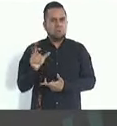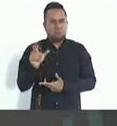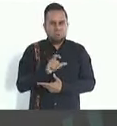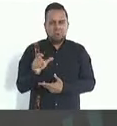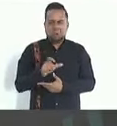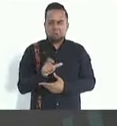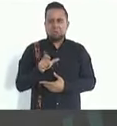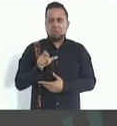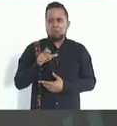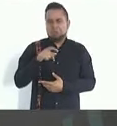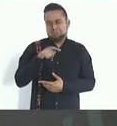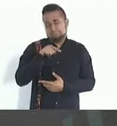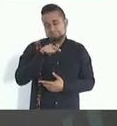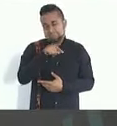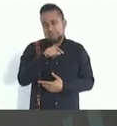esa